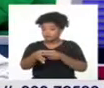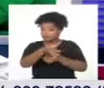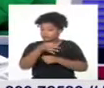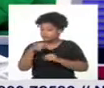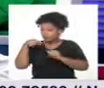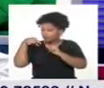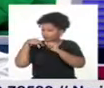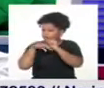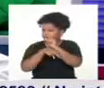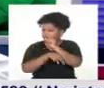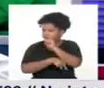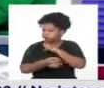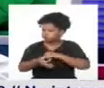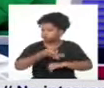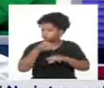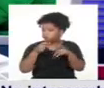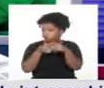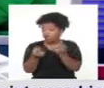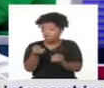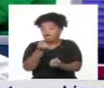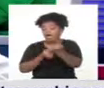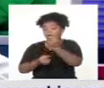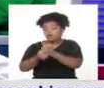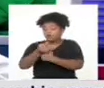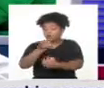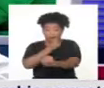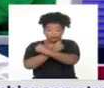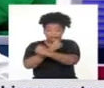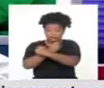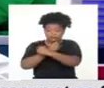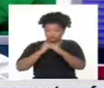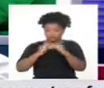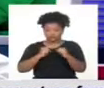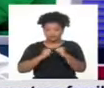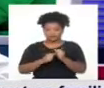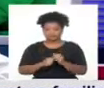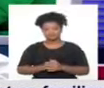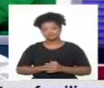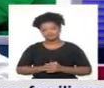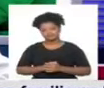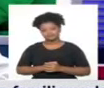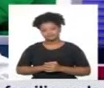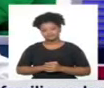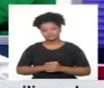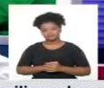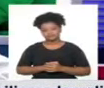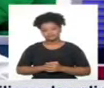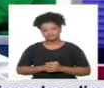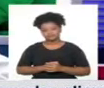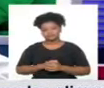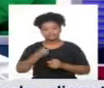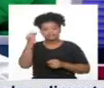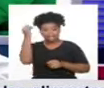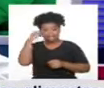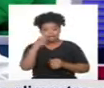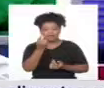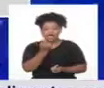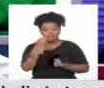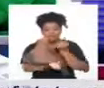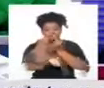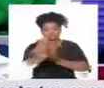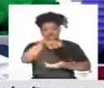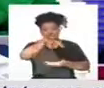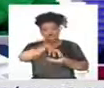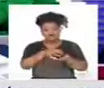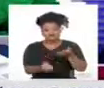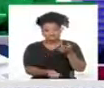indiscutiblemente los riesgos son mucho más elevados. Los eventos ayudan a identificar dónde existe más